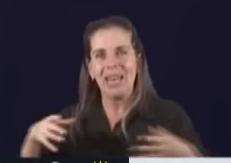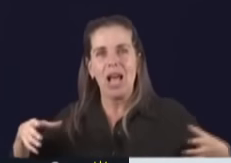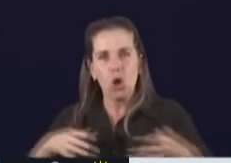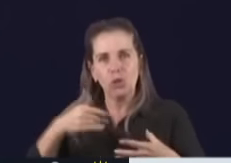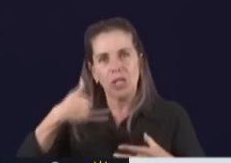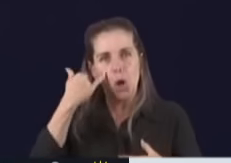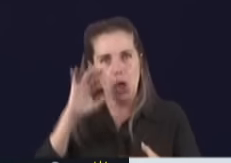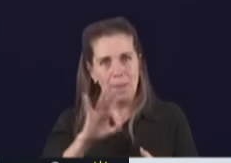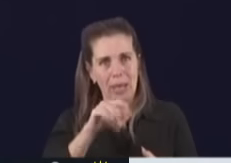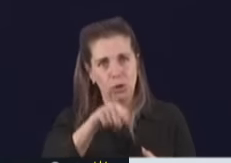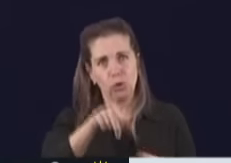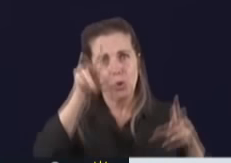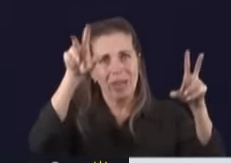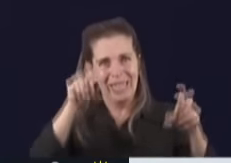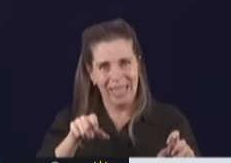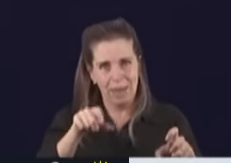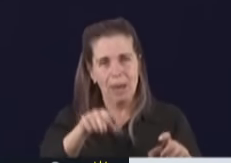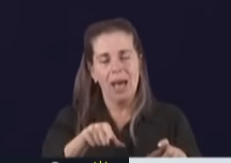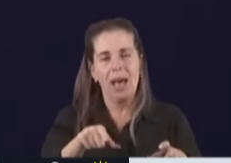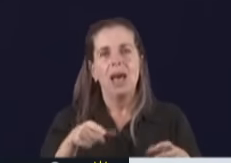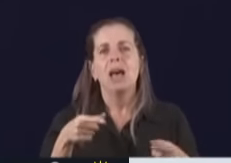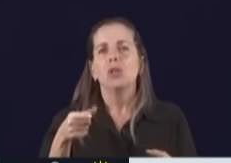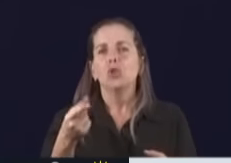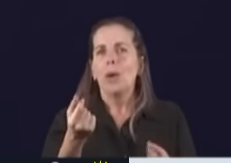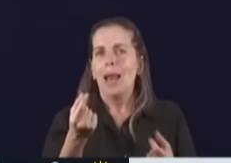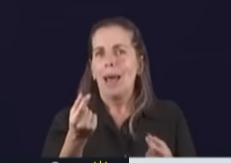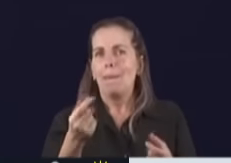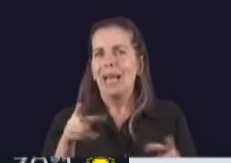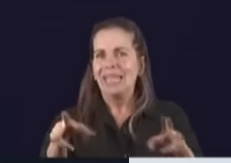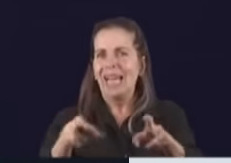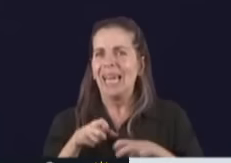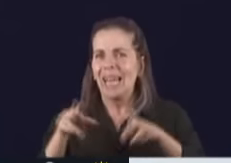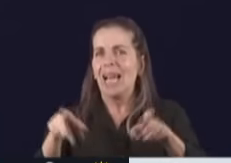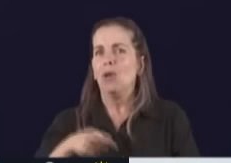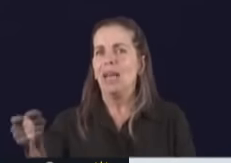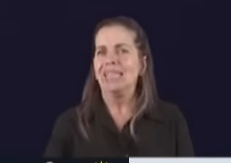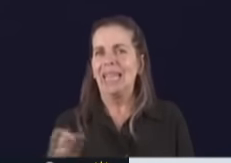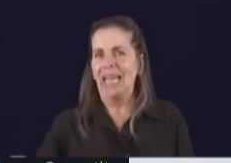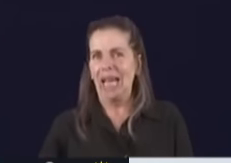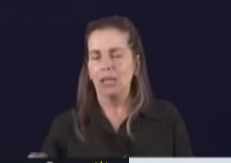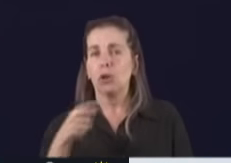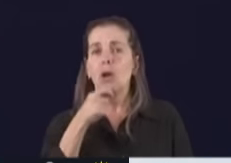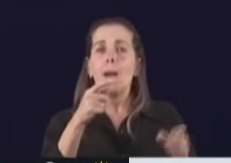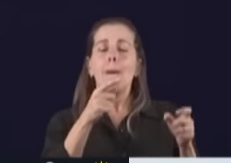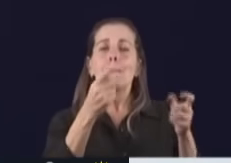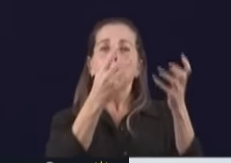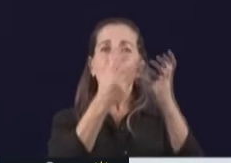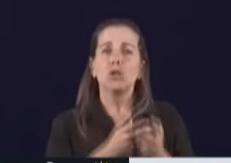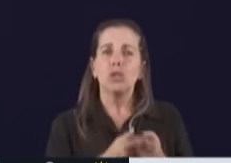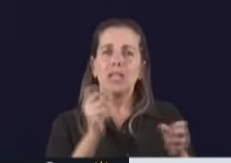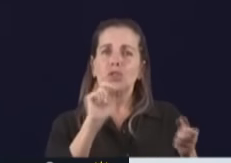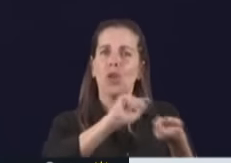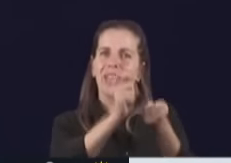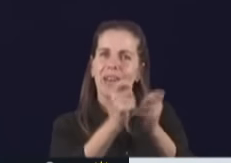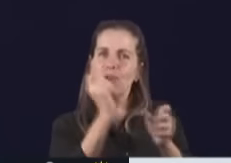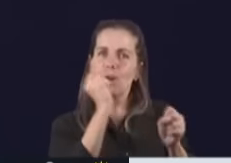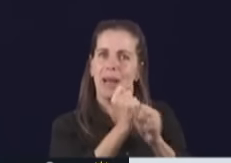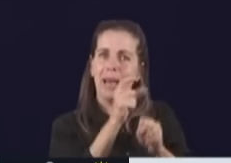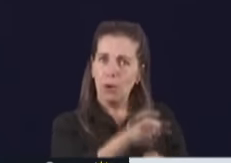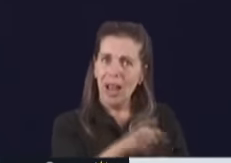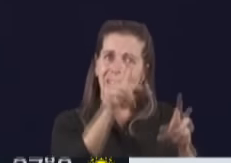priori, entendemos que la reforma o las modificaciones que haya que hacer en materia